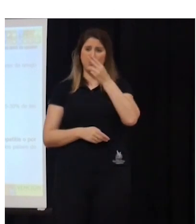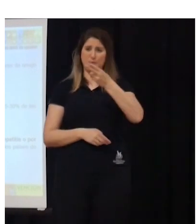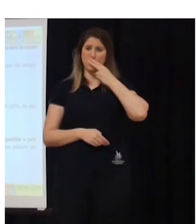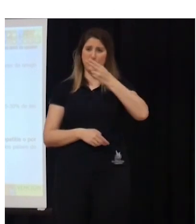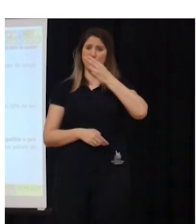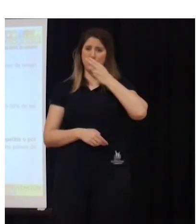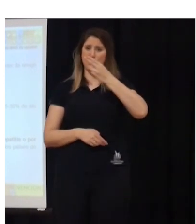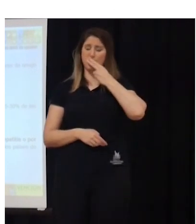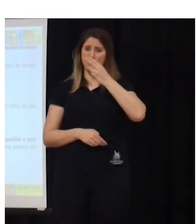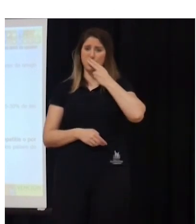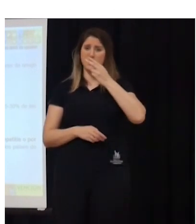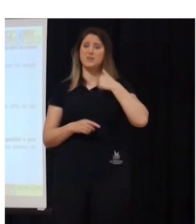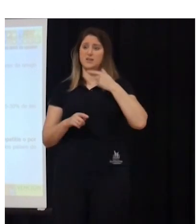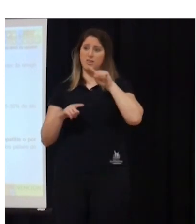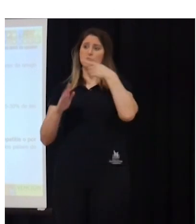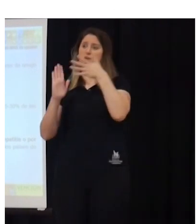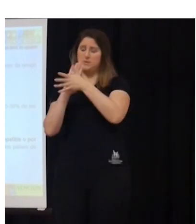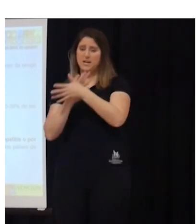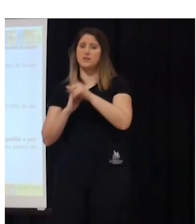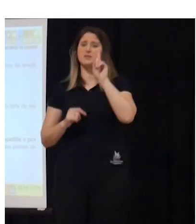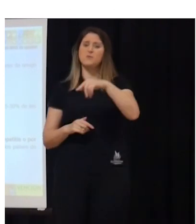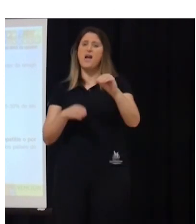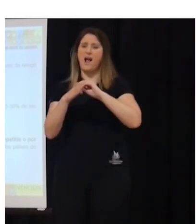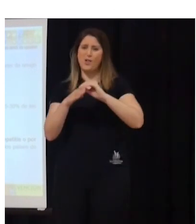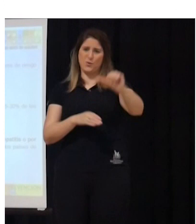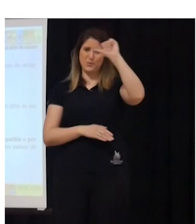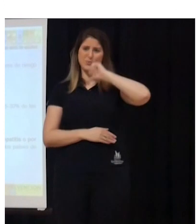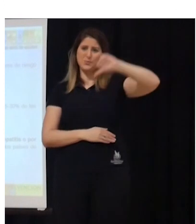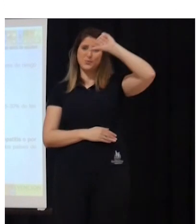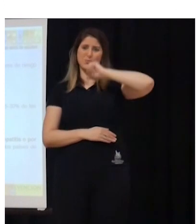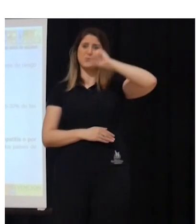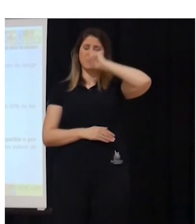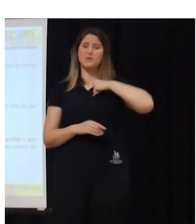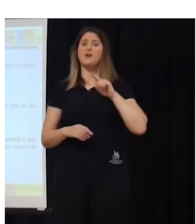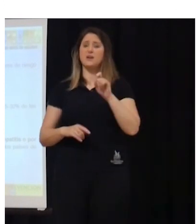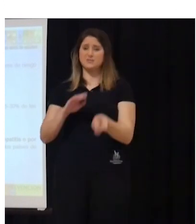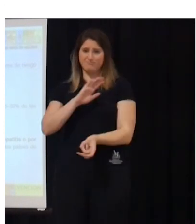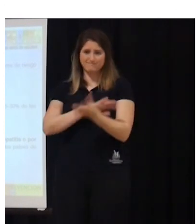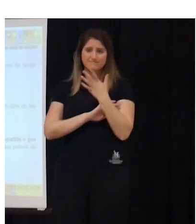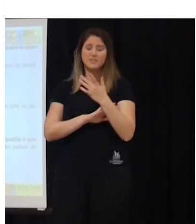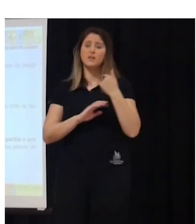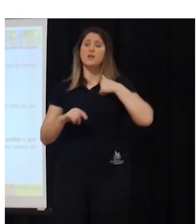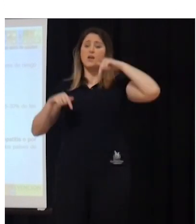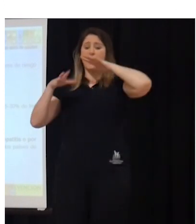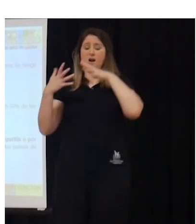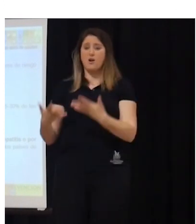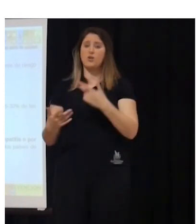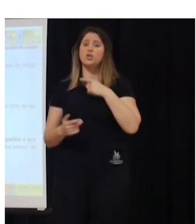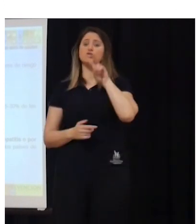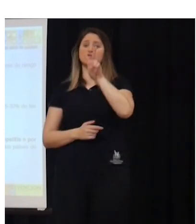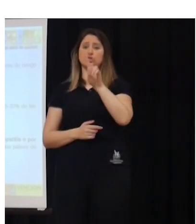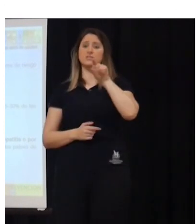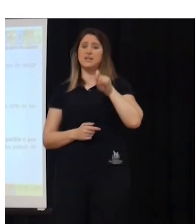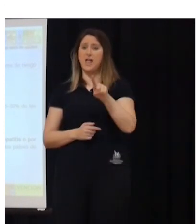cual hablaremos largo y extenso, con el consumo de alcohol. Y hoy en día además sabemos que existen dos